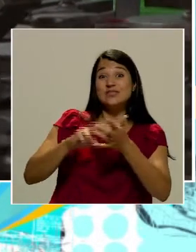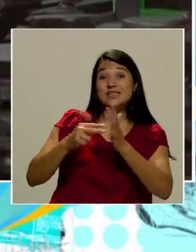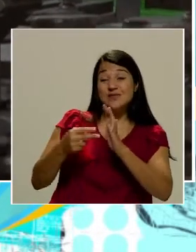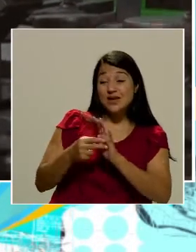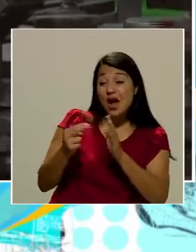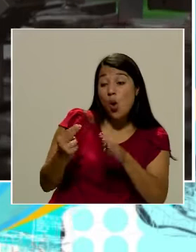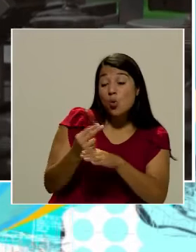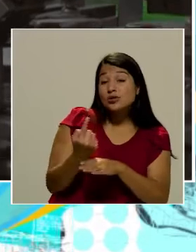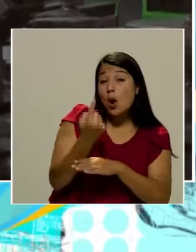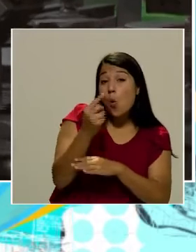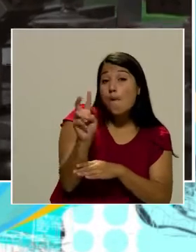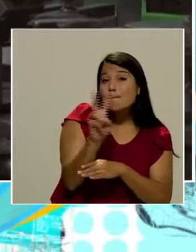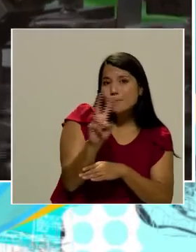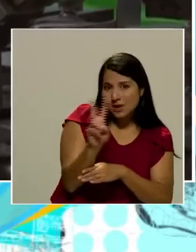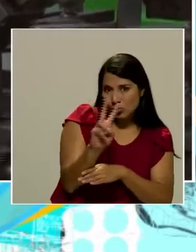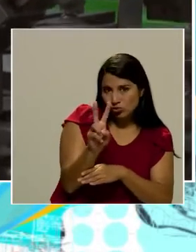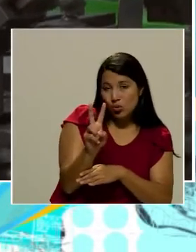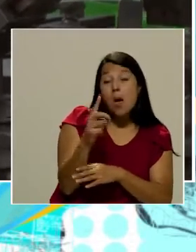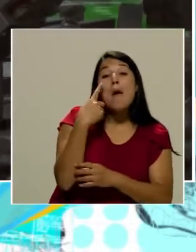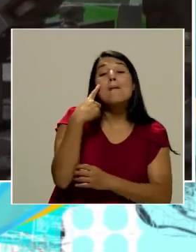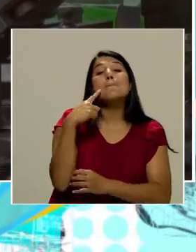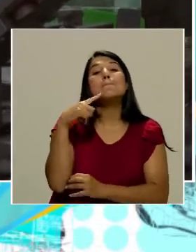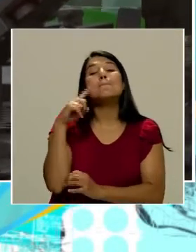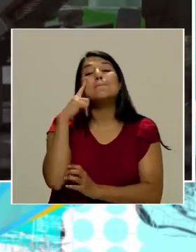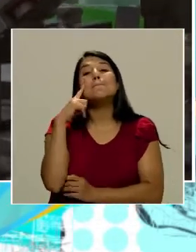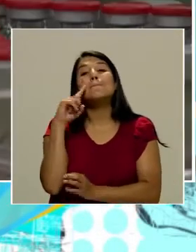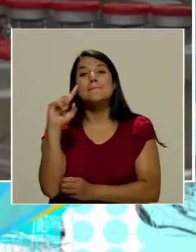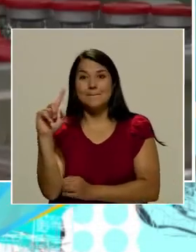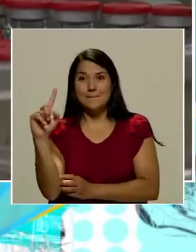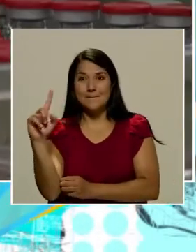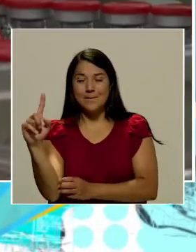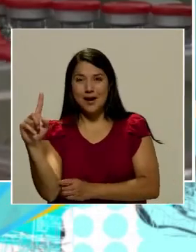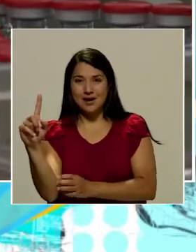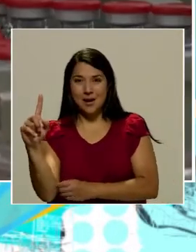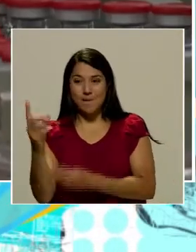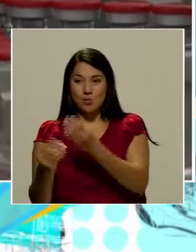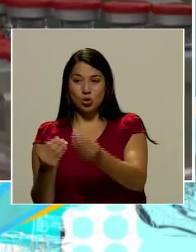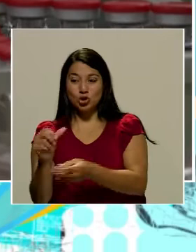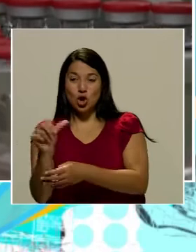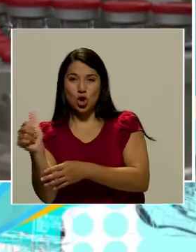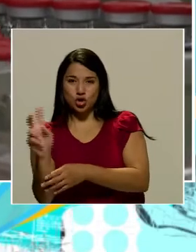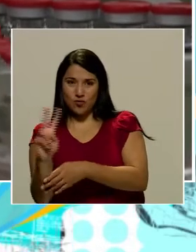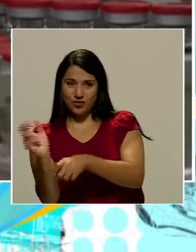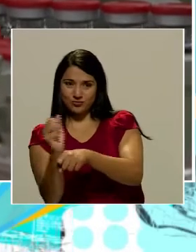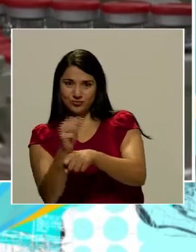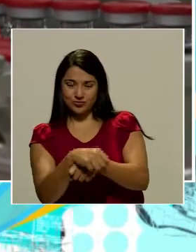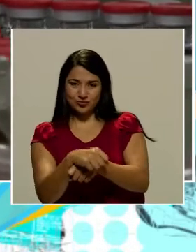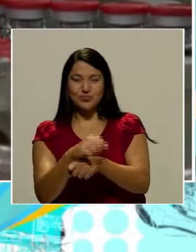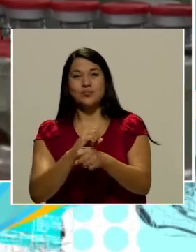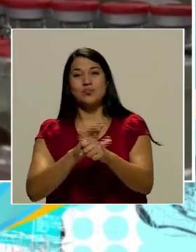como vehículo, sin producir la enfermedad, pero sí produciendo un cierto nivel